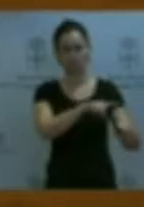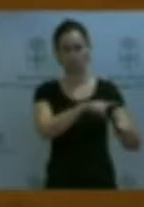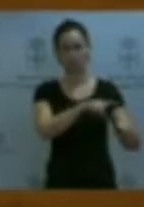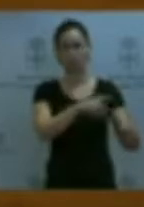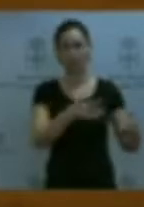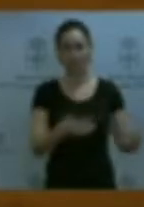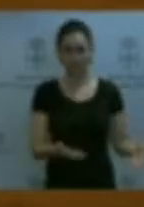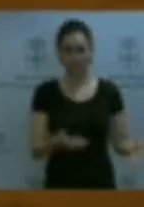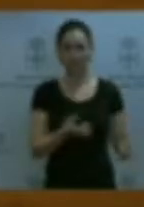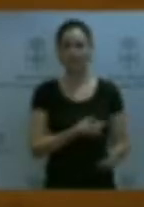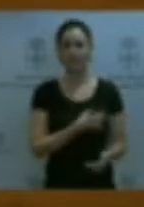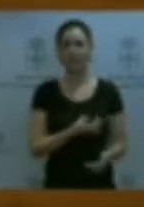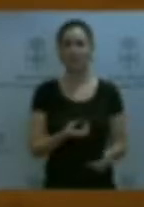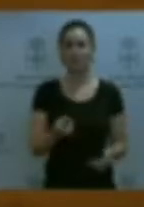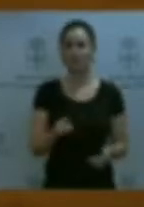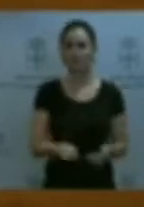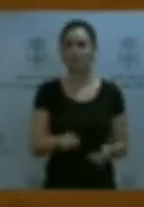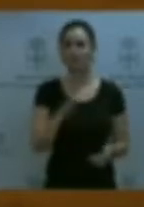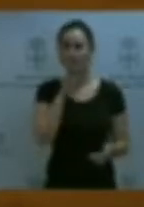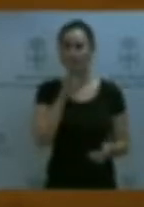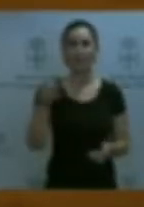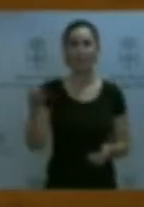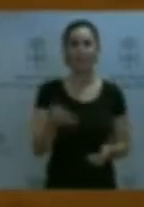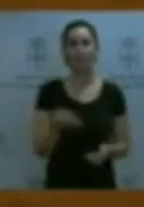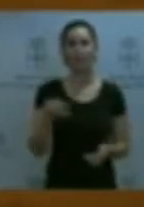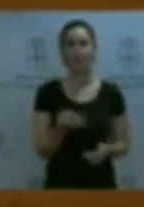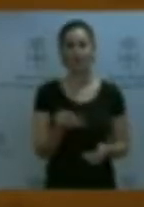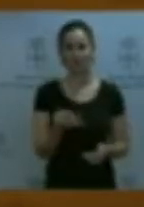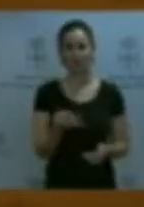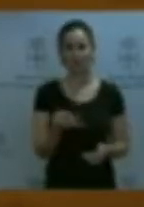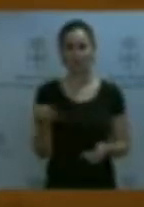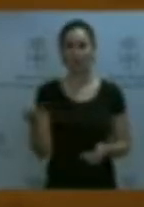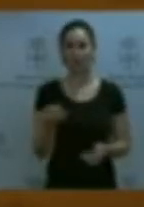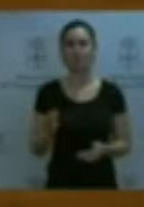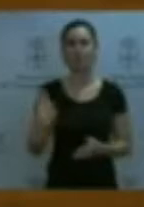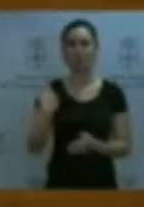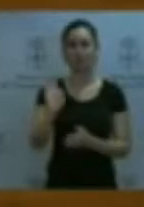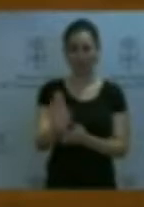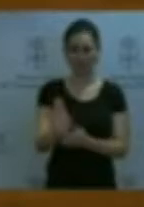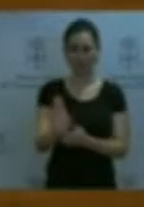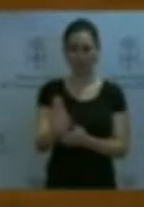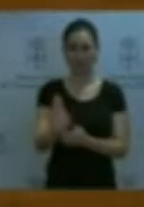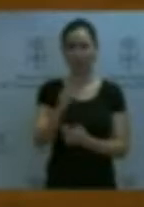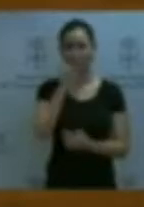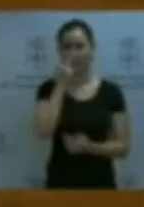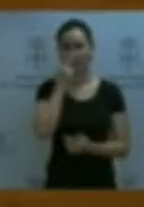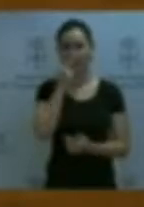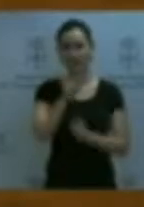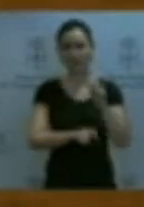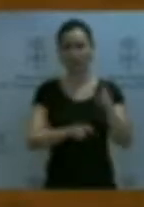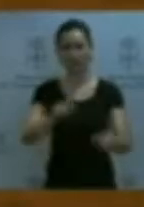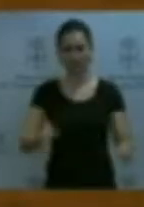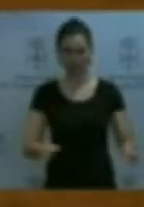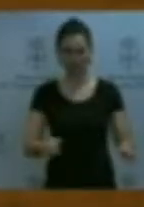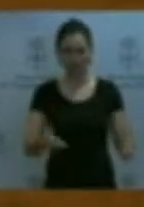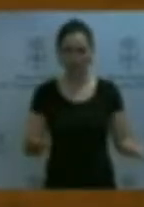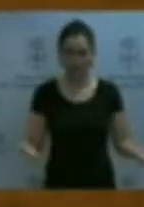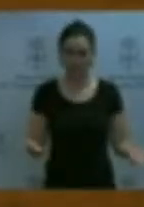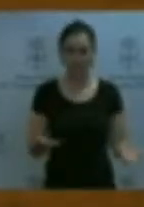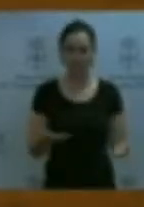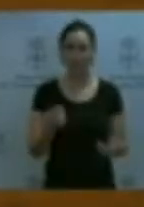tener vocación de representar el interés general. Y hay trabajos que se pueden hacer